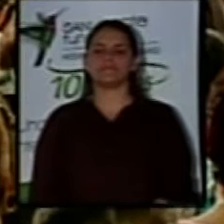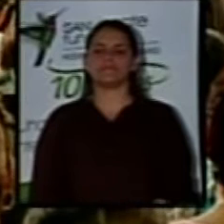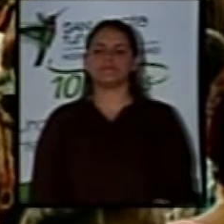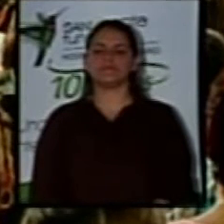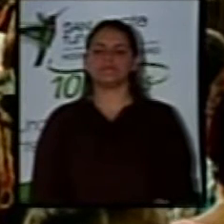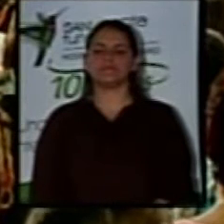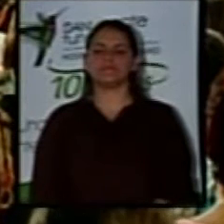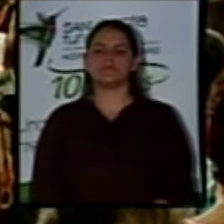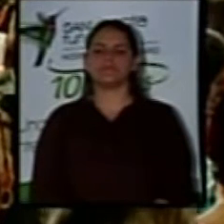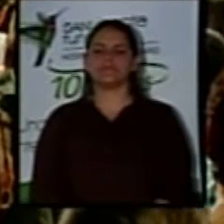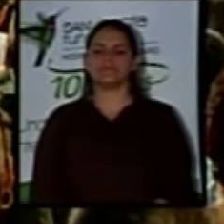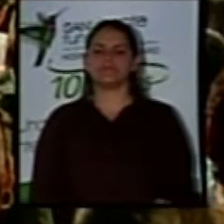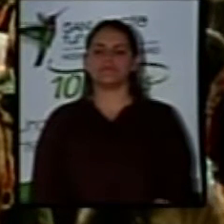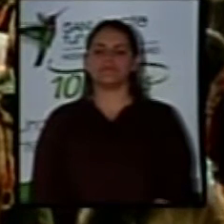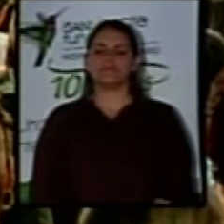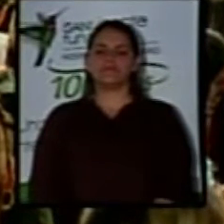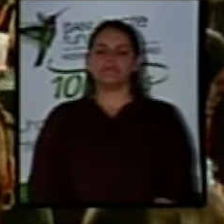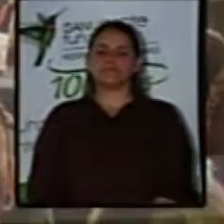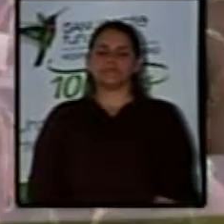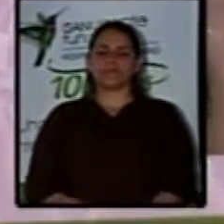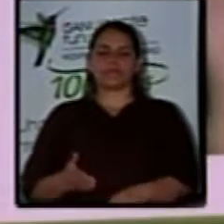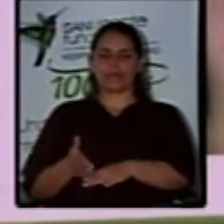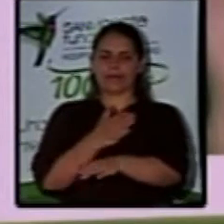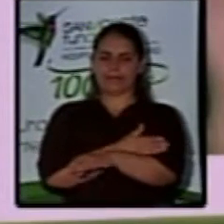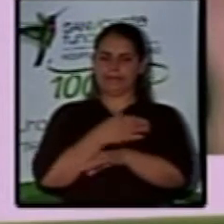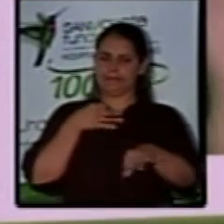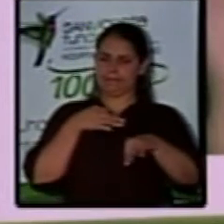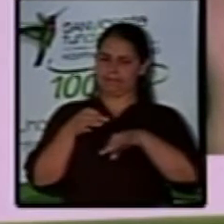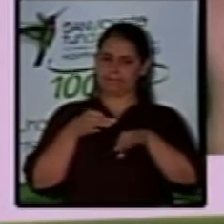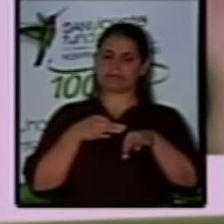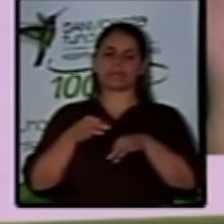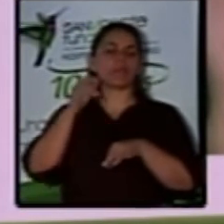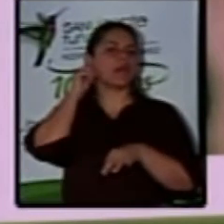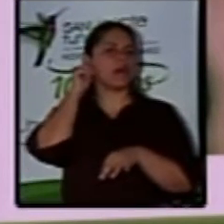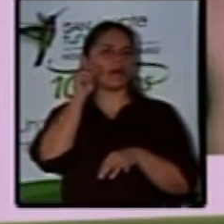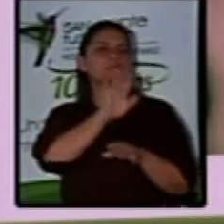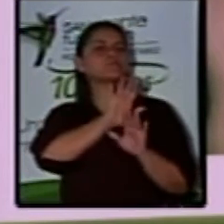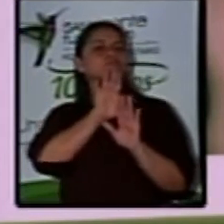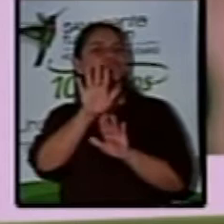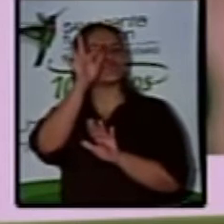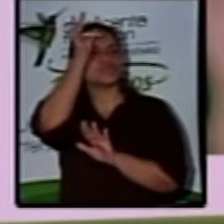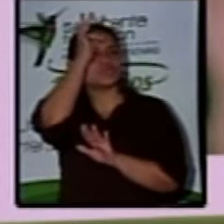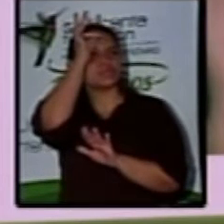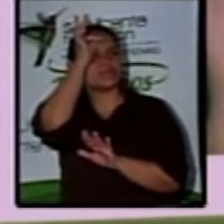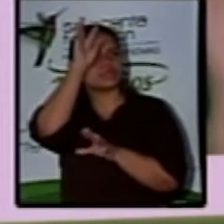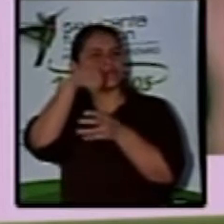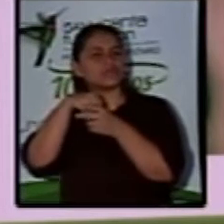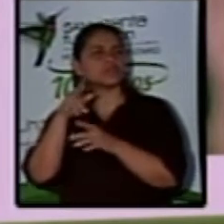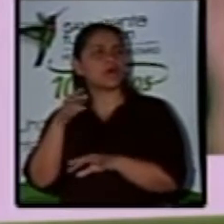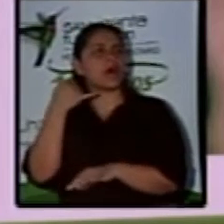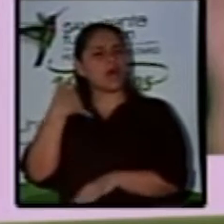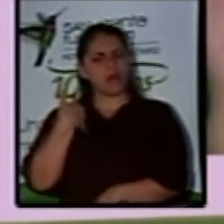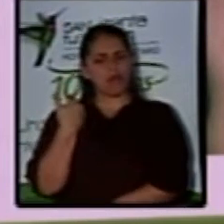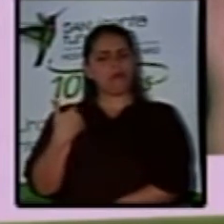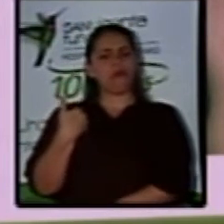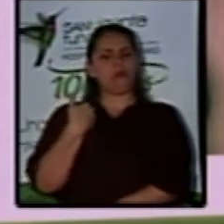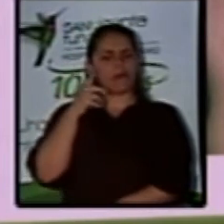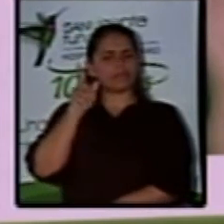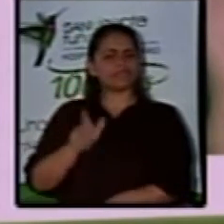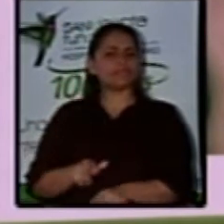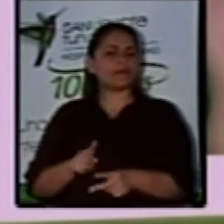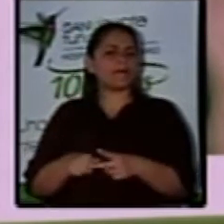Como habíamos dicho ahorita, las trombosis venosas, esta es una paciente de nuestro hospital, una mujer joven